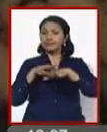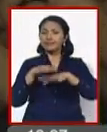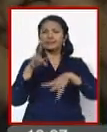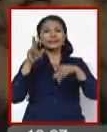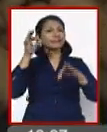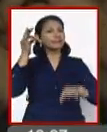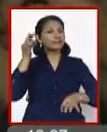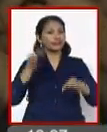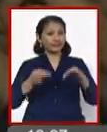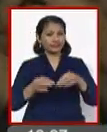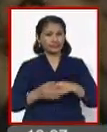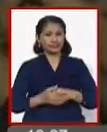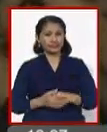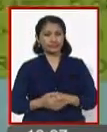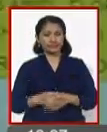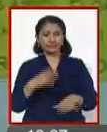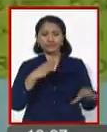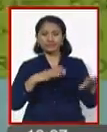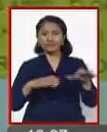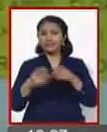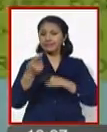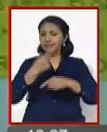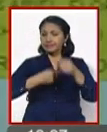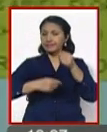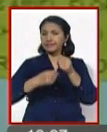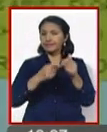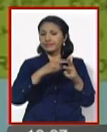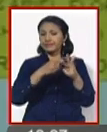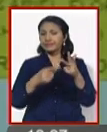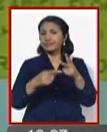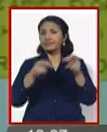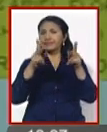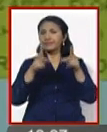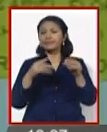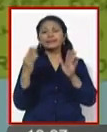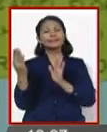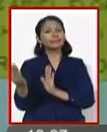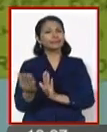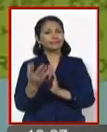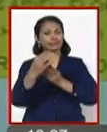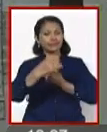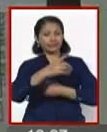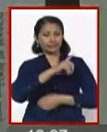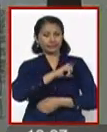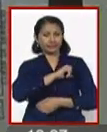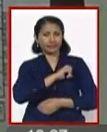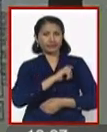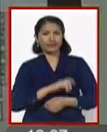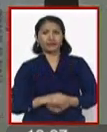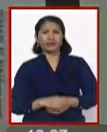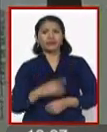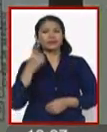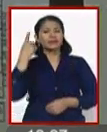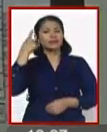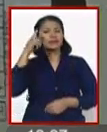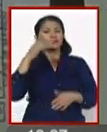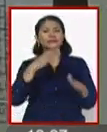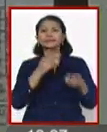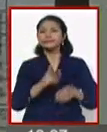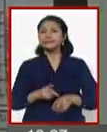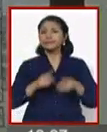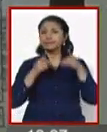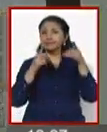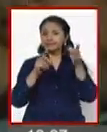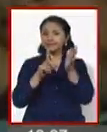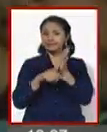ciudadanos que hayan realizado el trámite con estos sujetos, se apersonen a la Fuerza Especial de Lucha contra el Crimen para realizar su